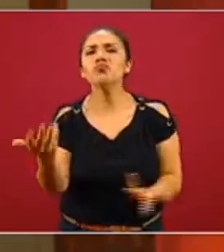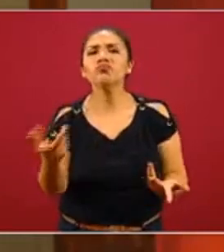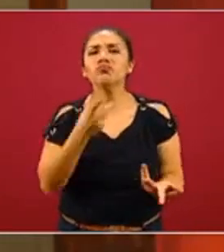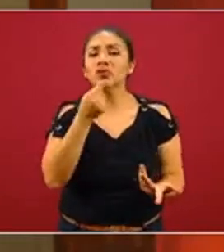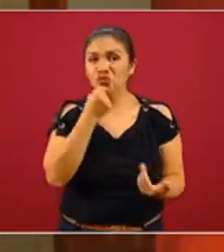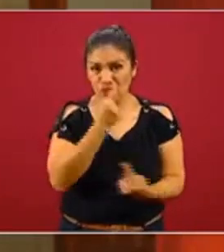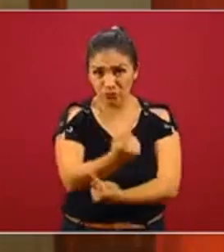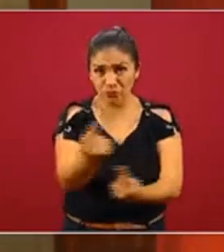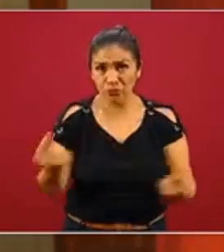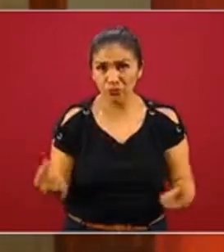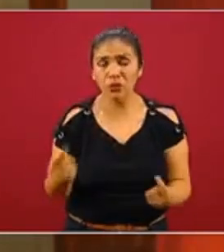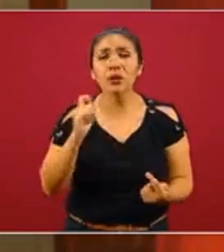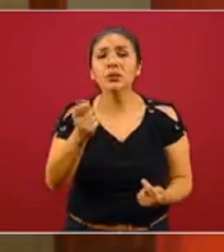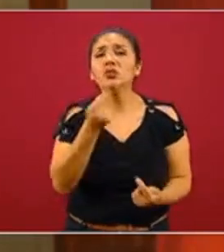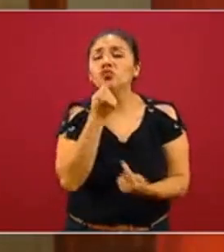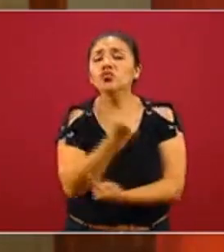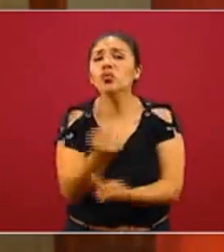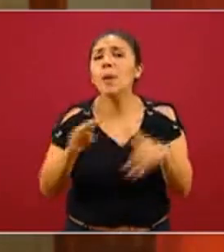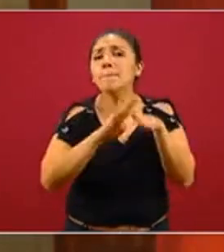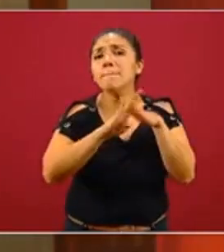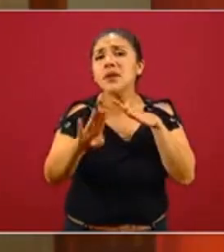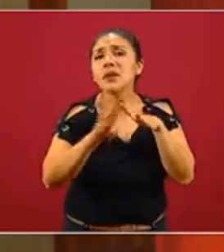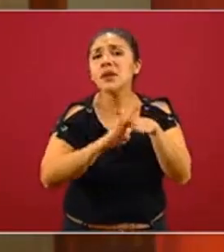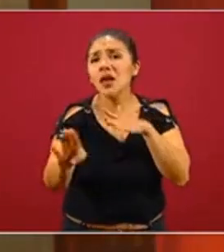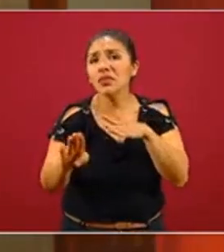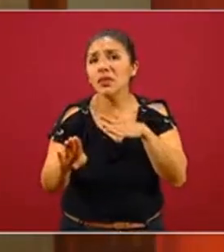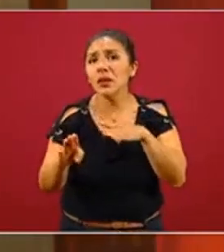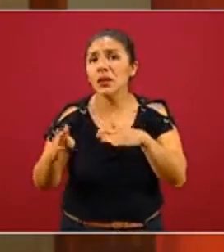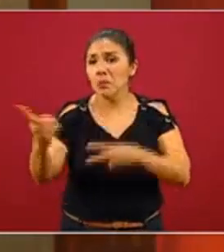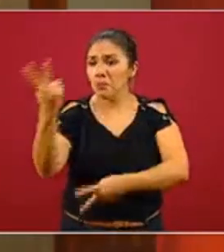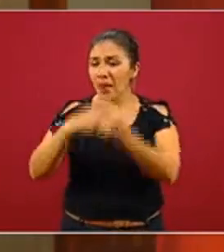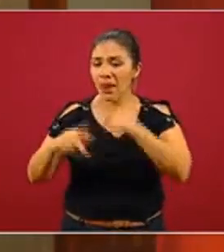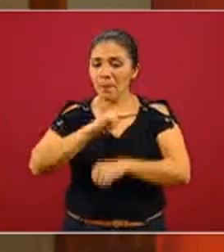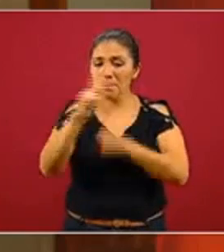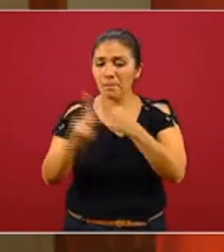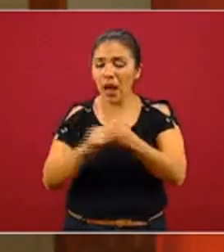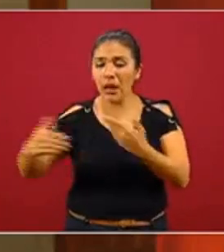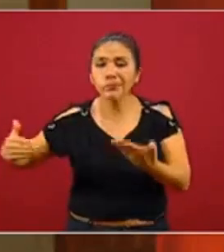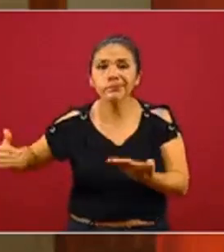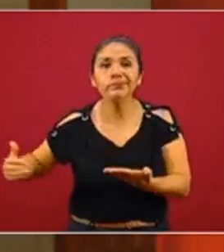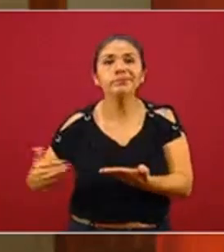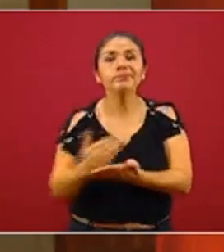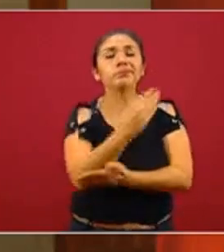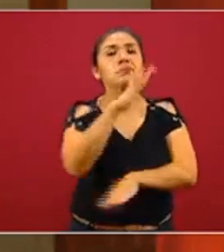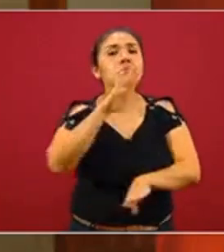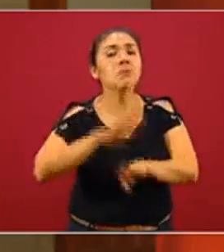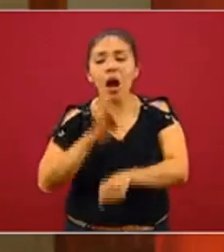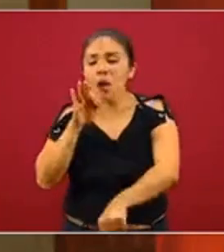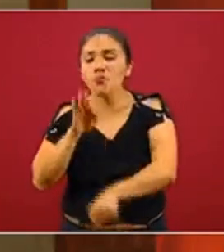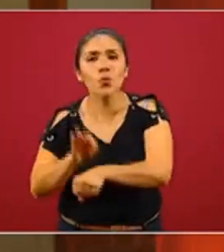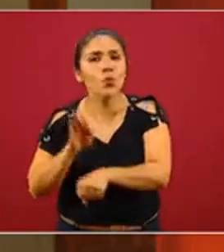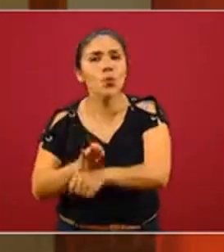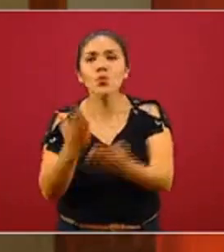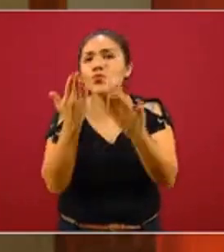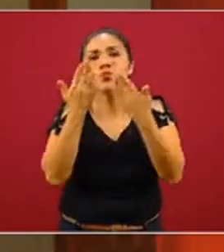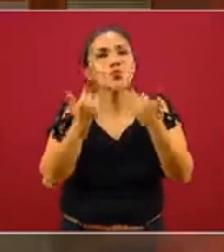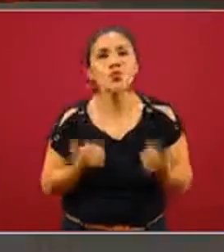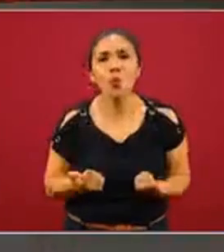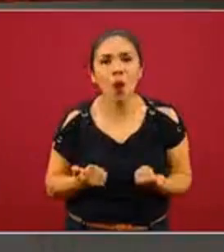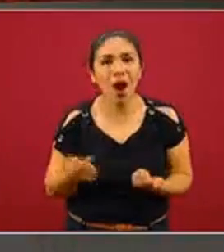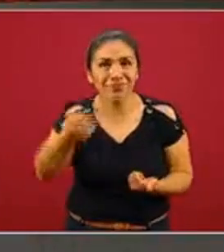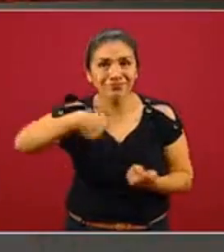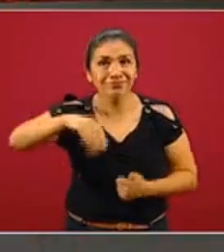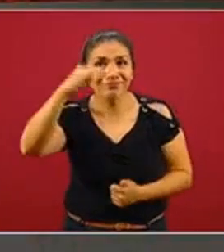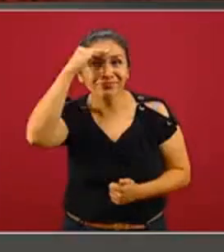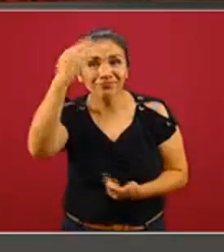niños migrantes, ¿no es cierto?, que pasan por nuestro país, que se encuentran en una de las situaciones más desprotegidas que nos pudiéramos imaginar,